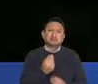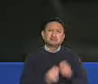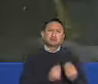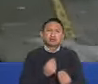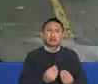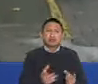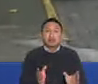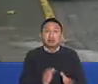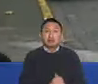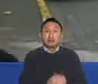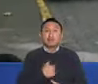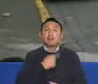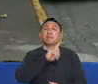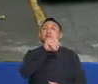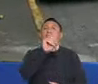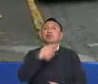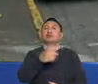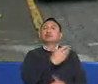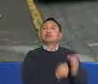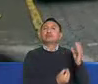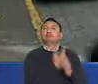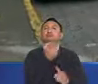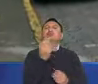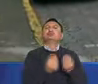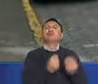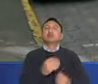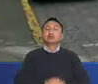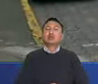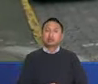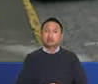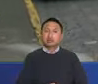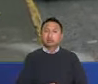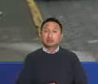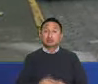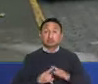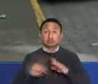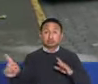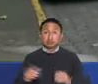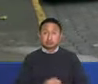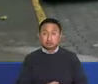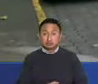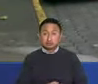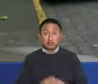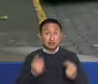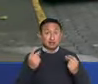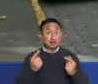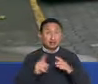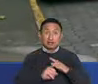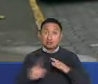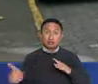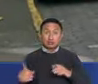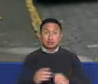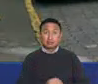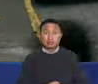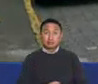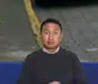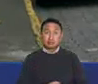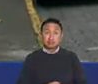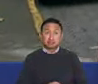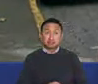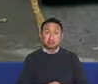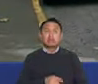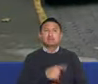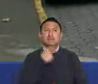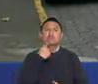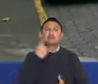hacer. ¿Qué pasa si se erupciona ahorita el volcán Cotopaxi? ¿Qué hay que hacer? Evacuar. Lo más inmediatamente posible, supongo. ¿Qué les han